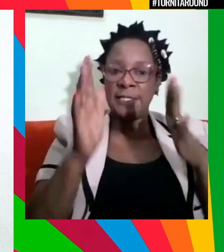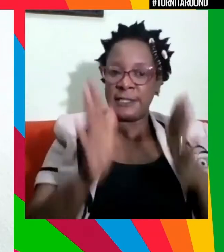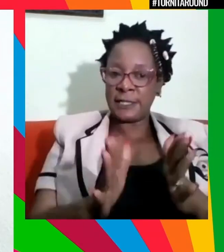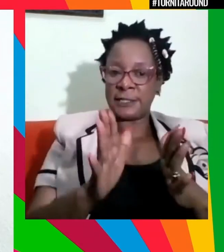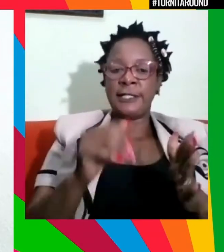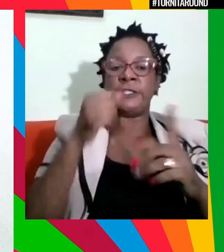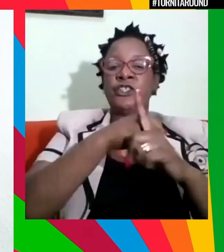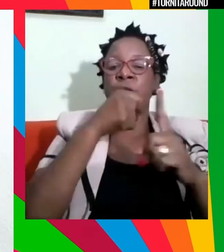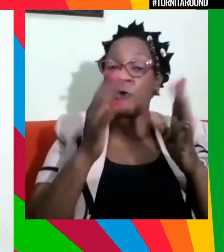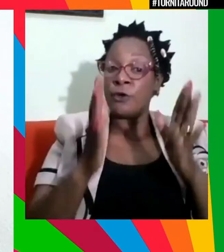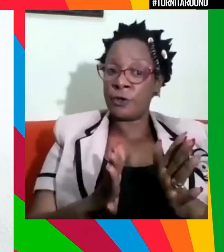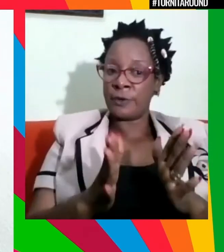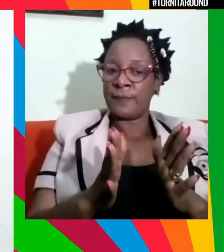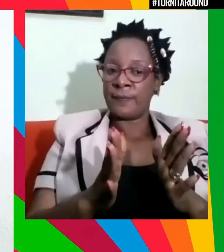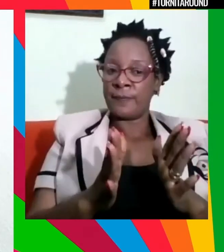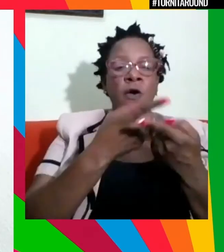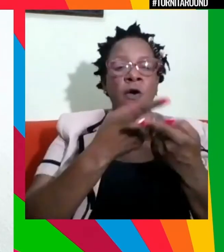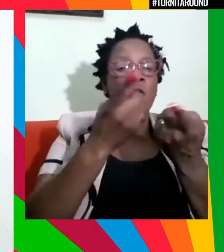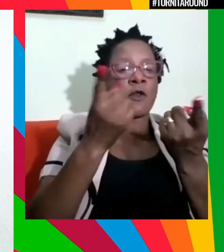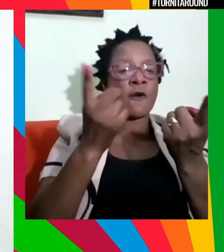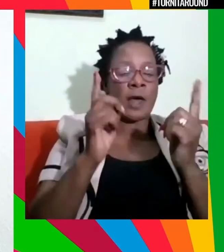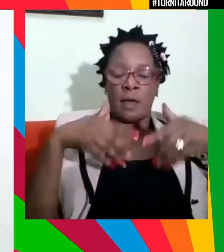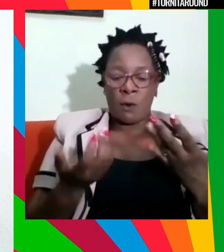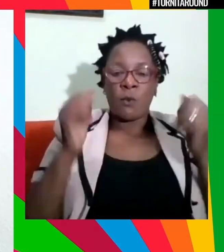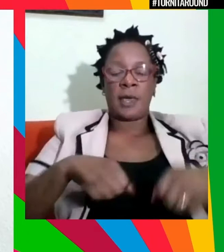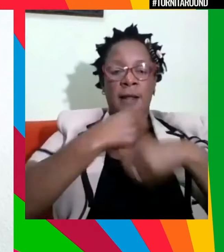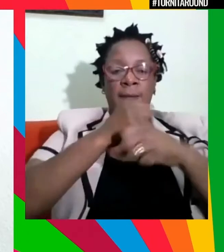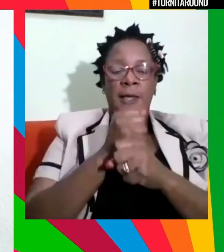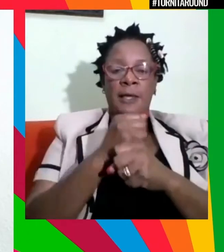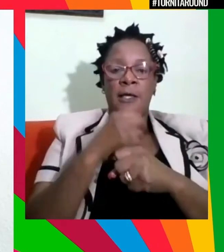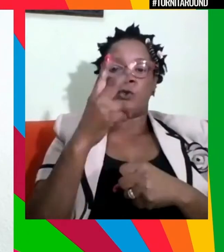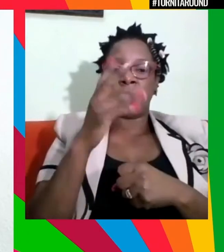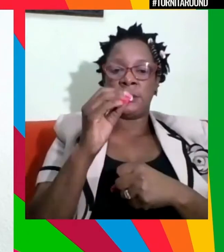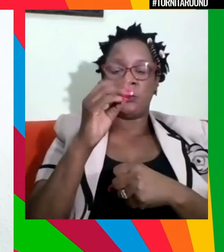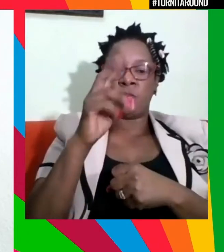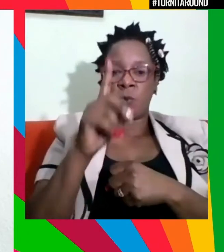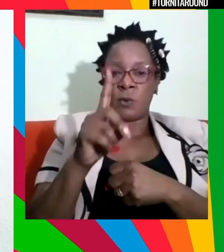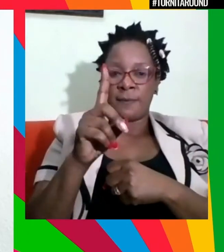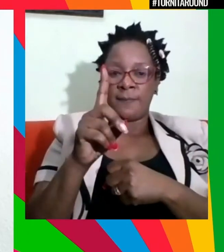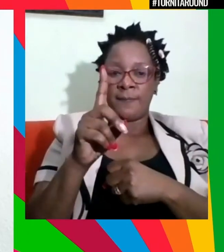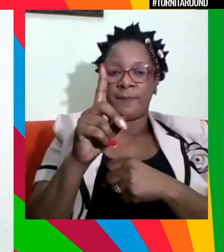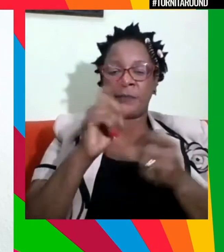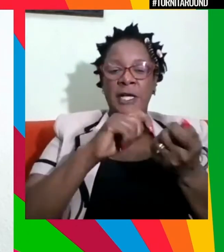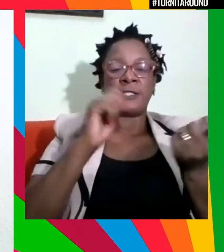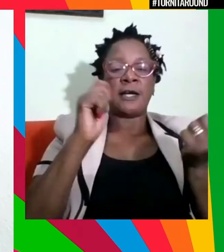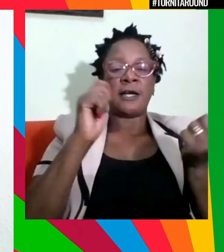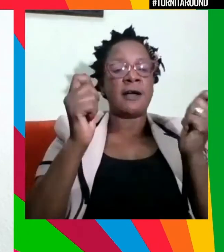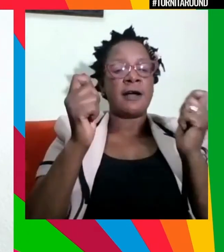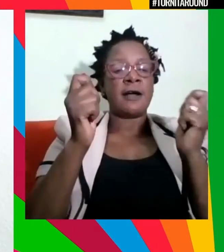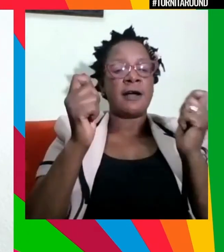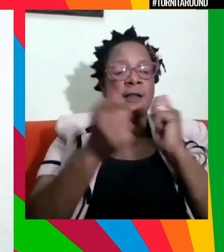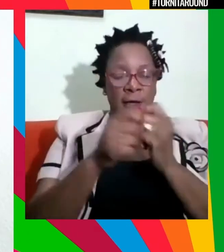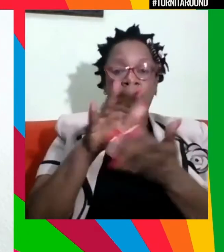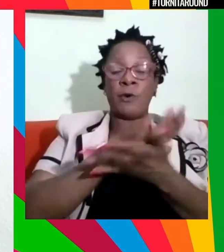sectores para ver cómo el año 2021 puede ser un punto de inflexión para las personas y el planeta, para